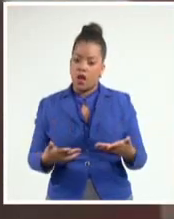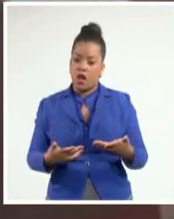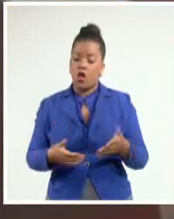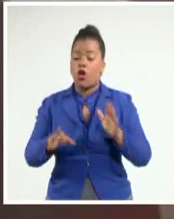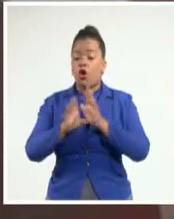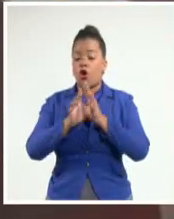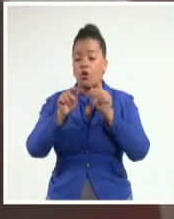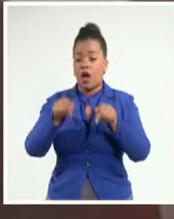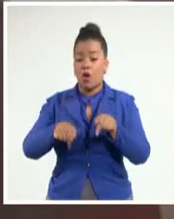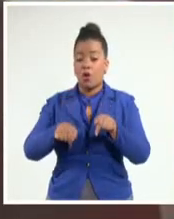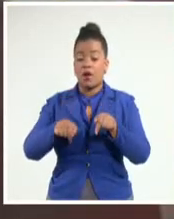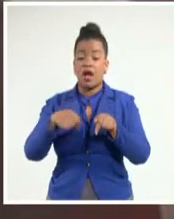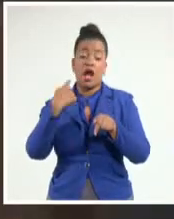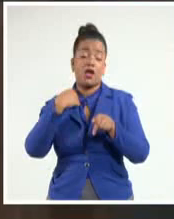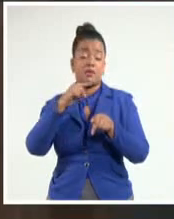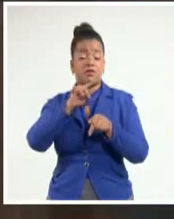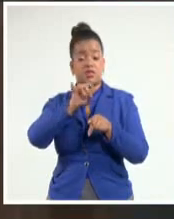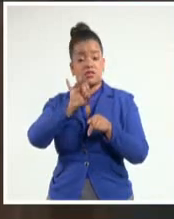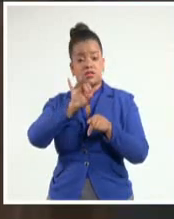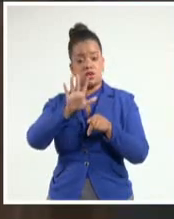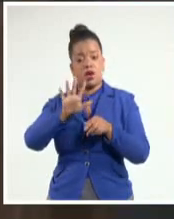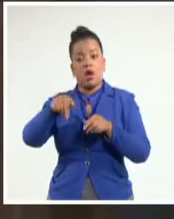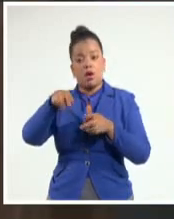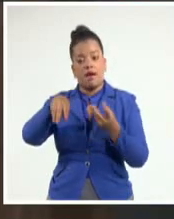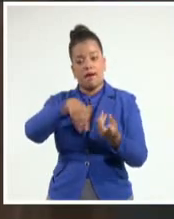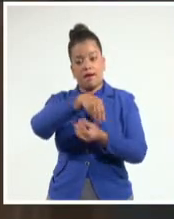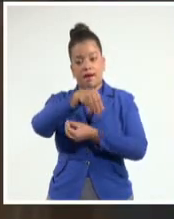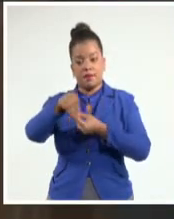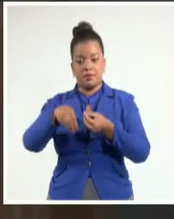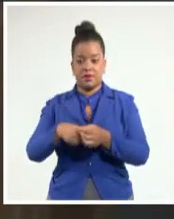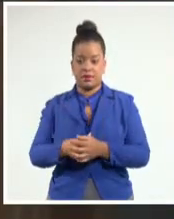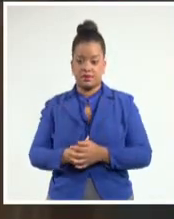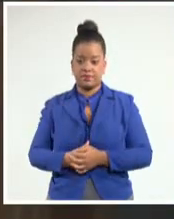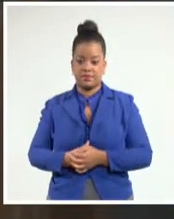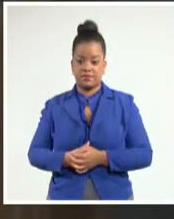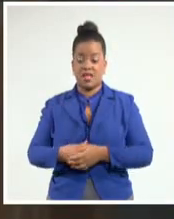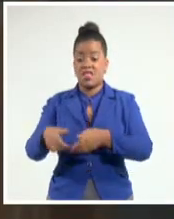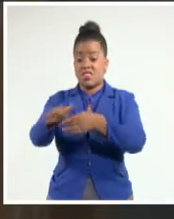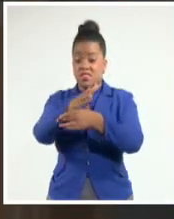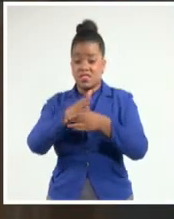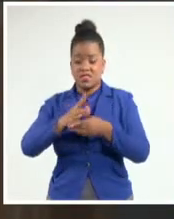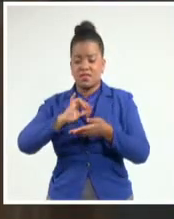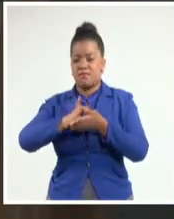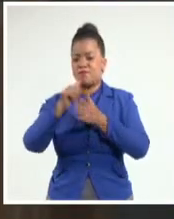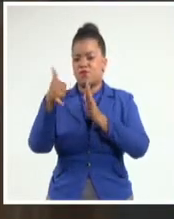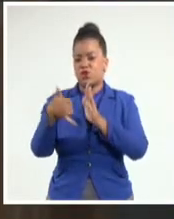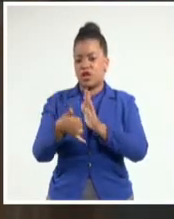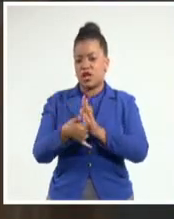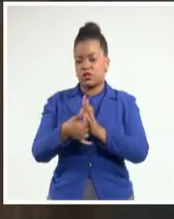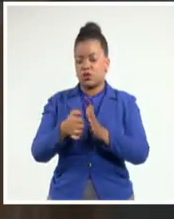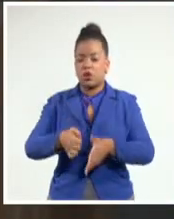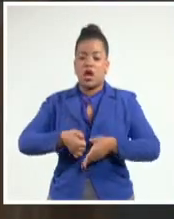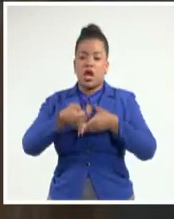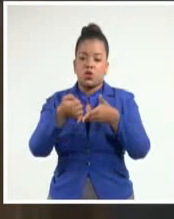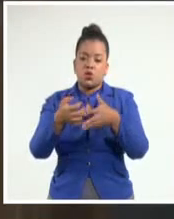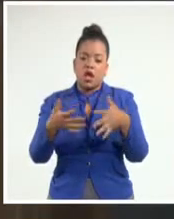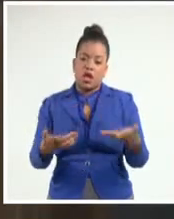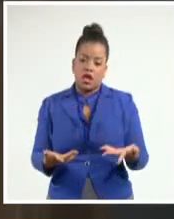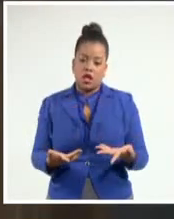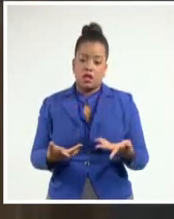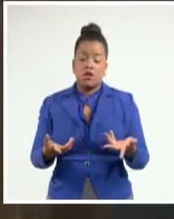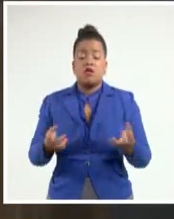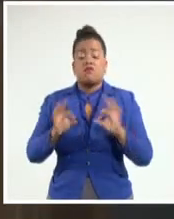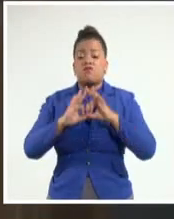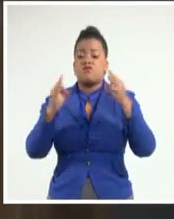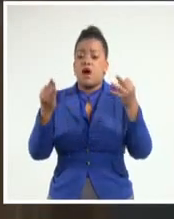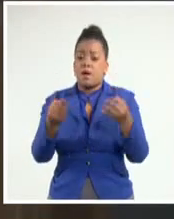de 1975. Esta pluralidad y diversidad del proyecto va hacia que junto a la familia que conocemos